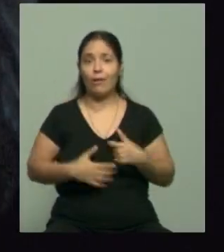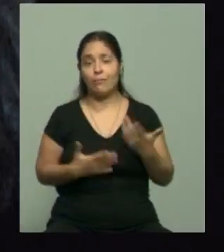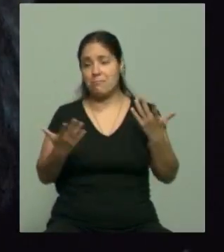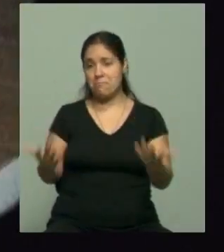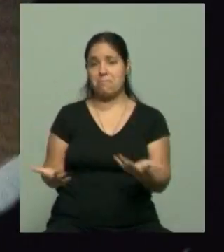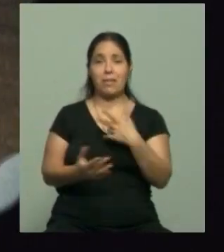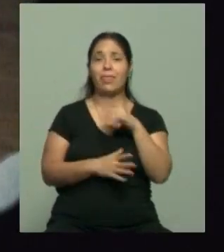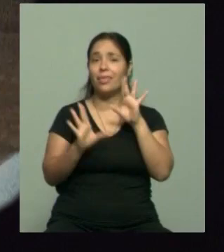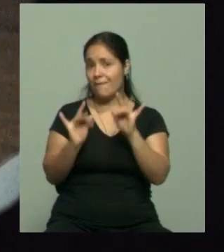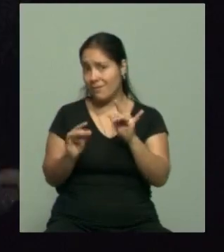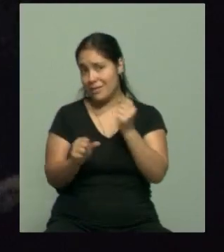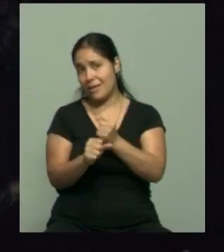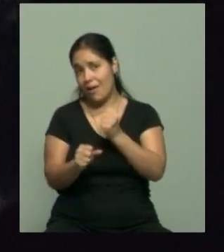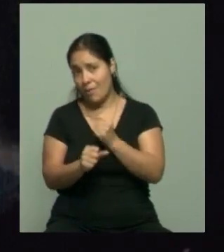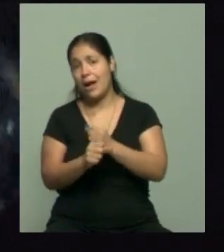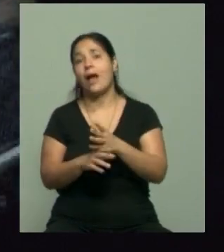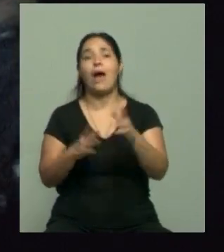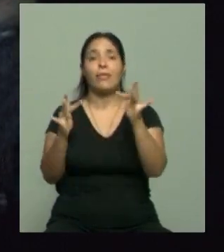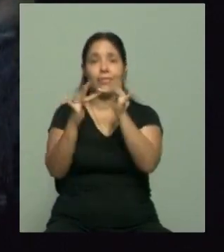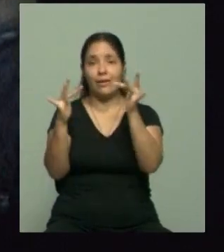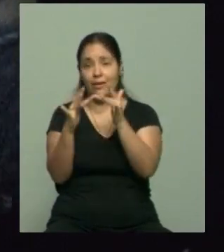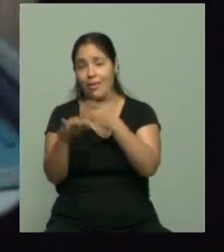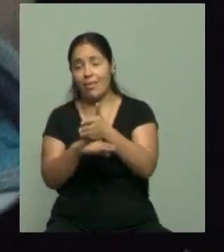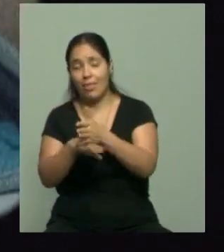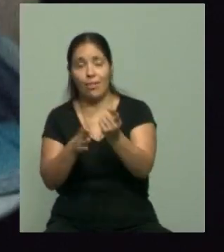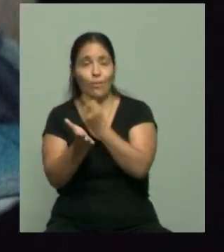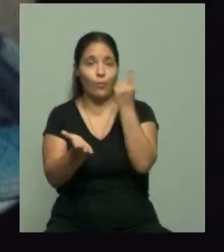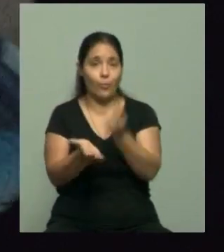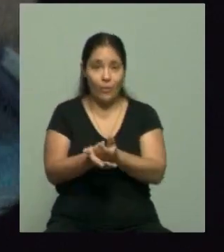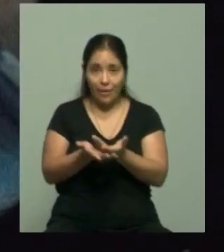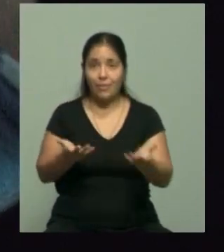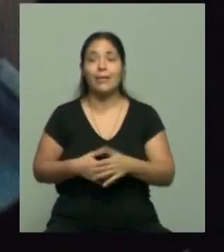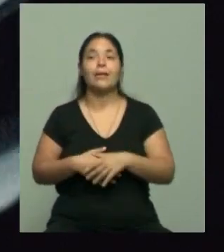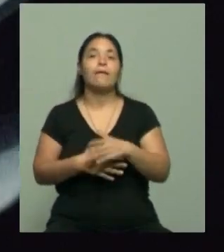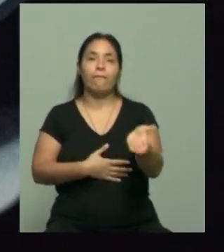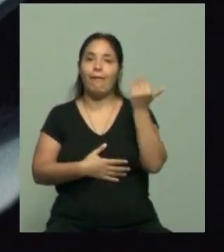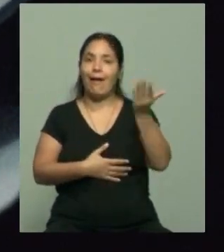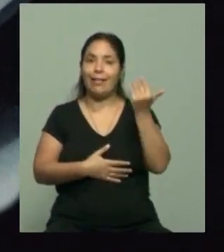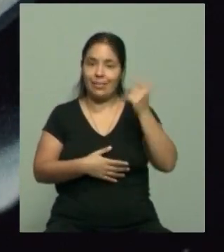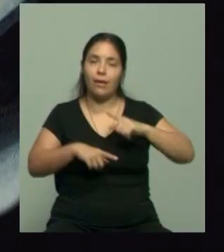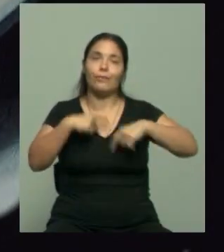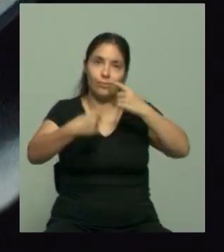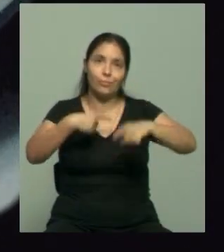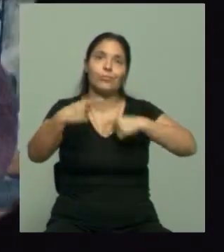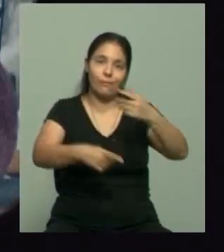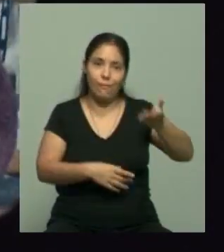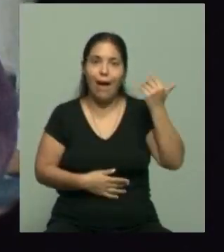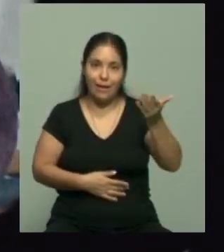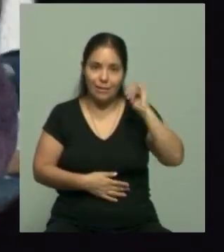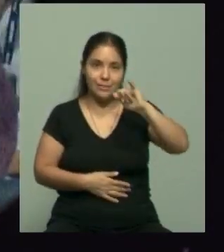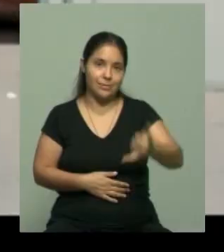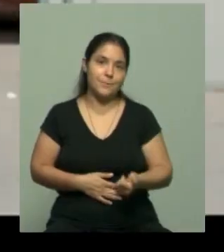difícil a veces poder hacer trabajos en red y demás. Nos falta un camino, nos falta un